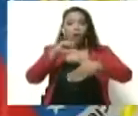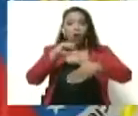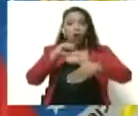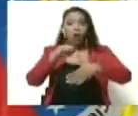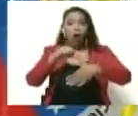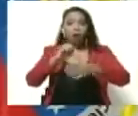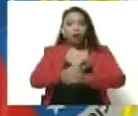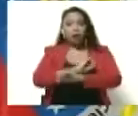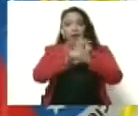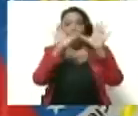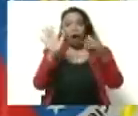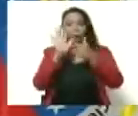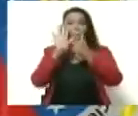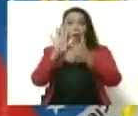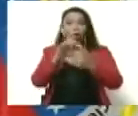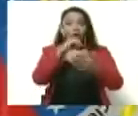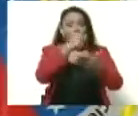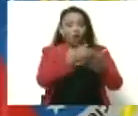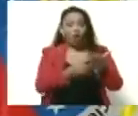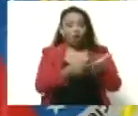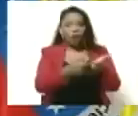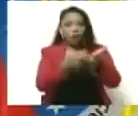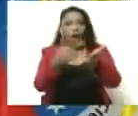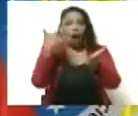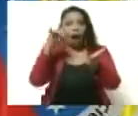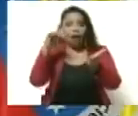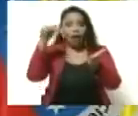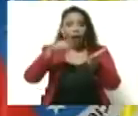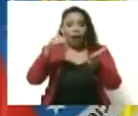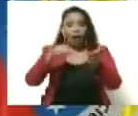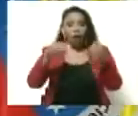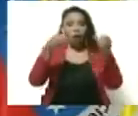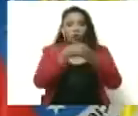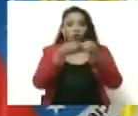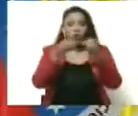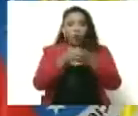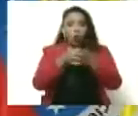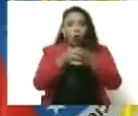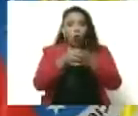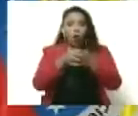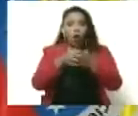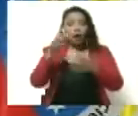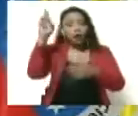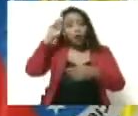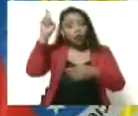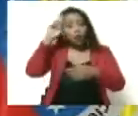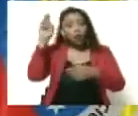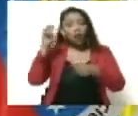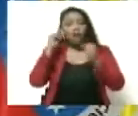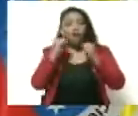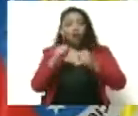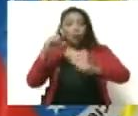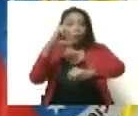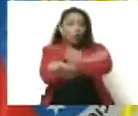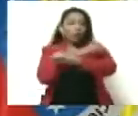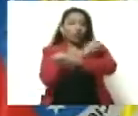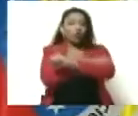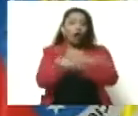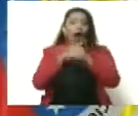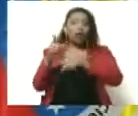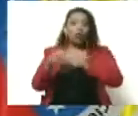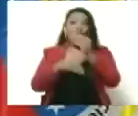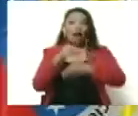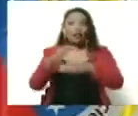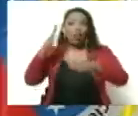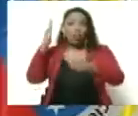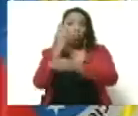habla claramente que hay una tendencia a que los grupos reaccionarios de extrema derecha son aquellos que cometen